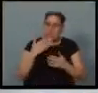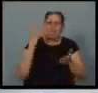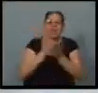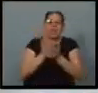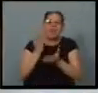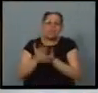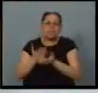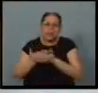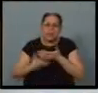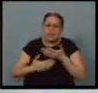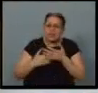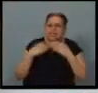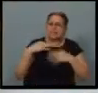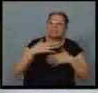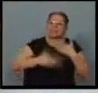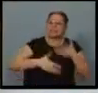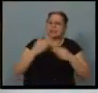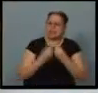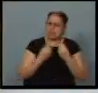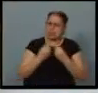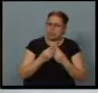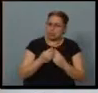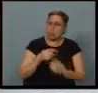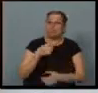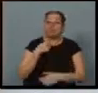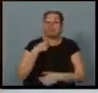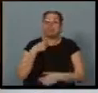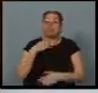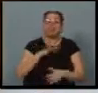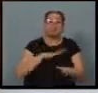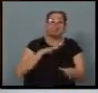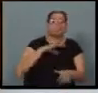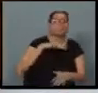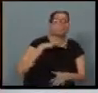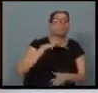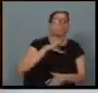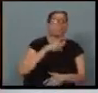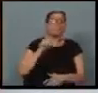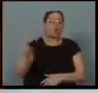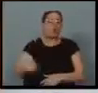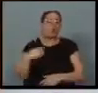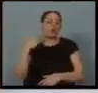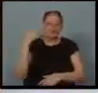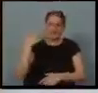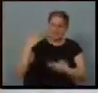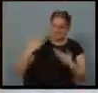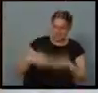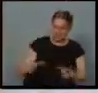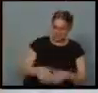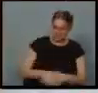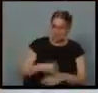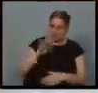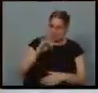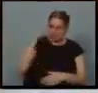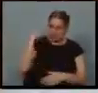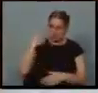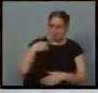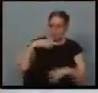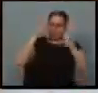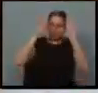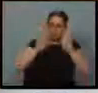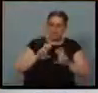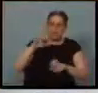Y además, muchos tratan de conectar justamente este episodio del robo con su renuncia el miércoles esta semana a la causa